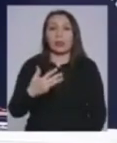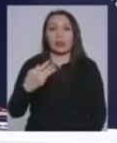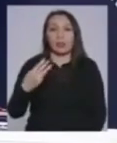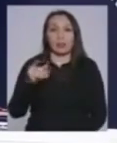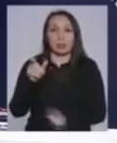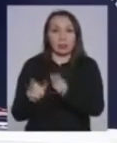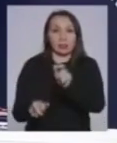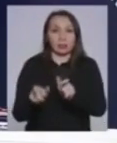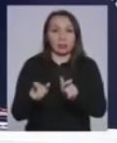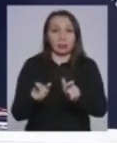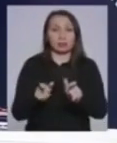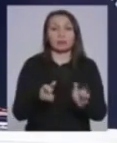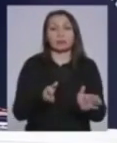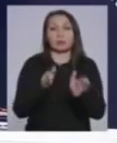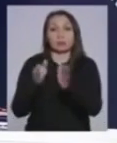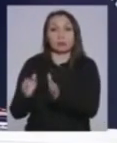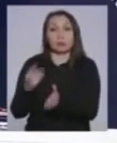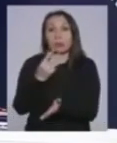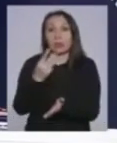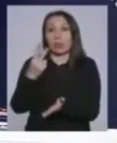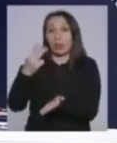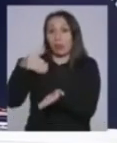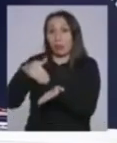279.393, de las cuales